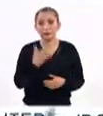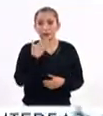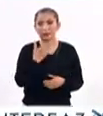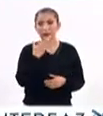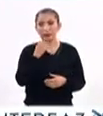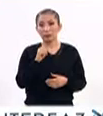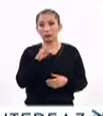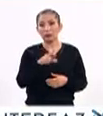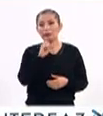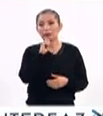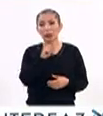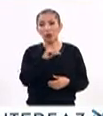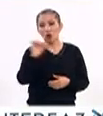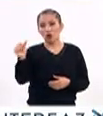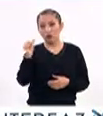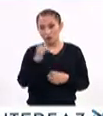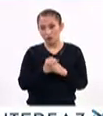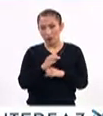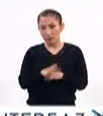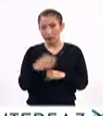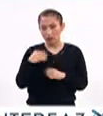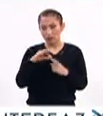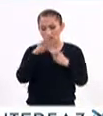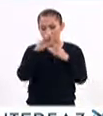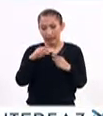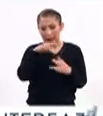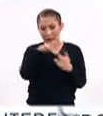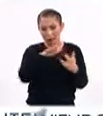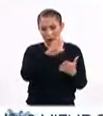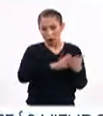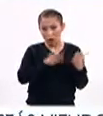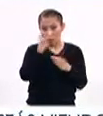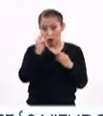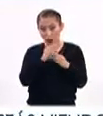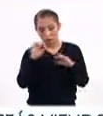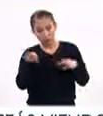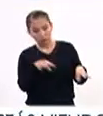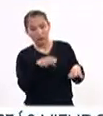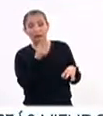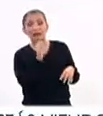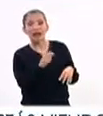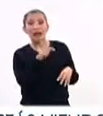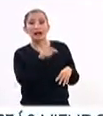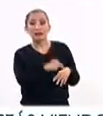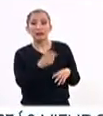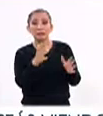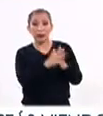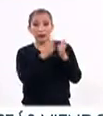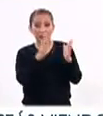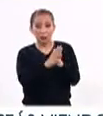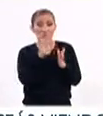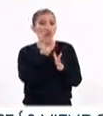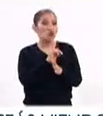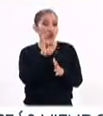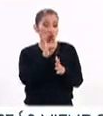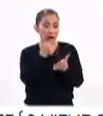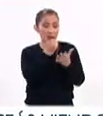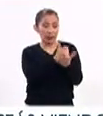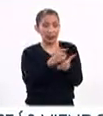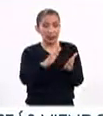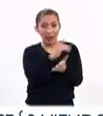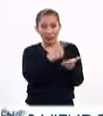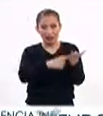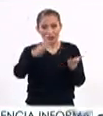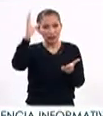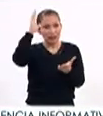Omar. De hecho, también otro dato que hace resaltar a nuestra región dentro del mundo, precisamente en cuanto a participación de la mujer en